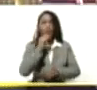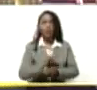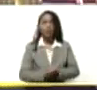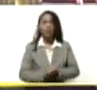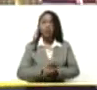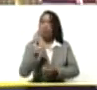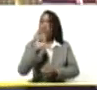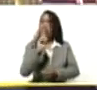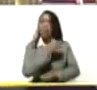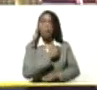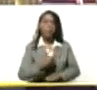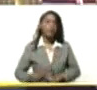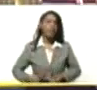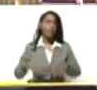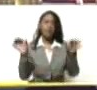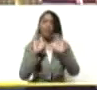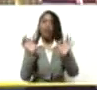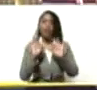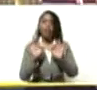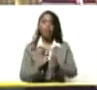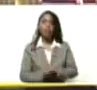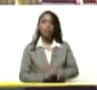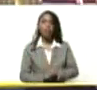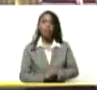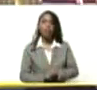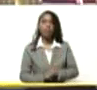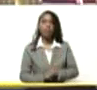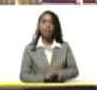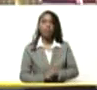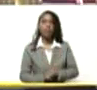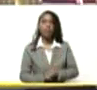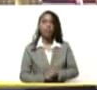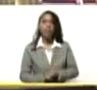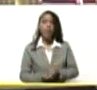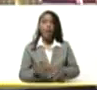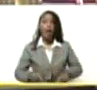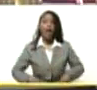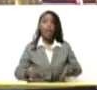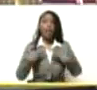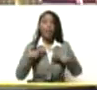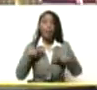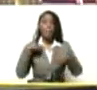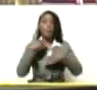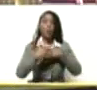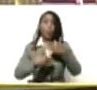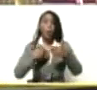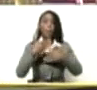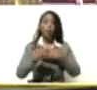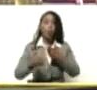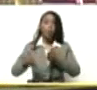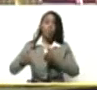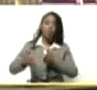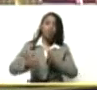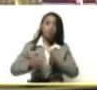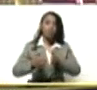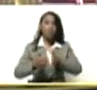de presidente, ni de nada. La vida me fue llevando